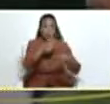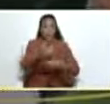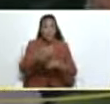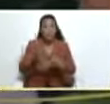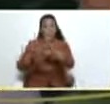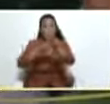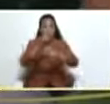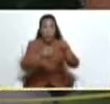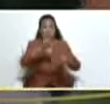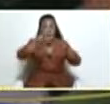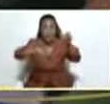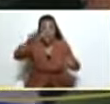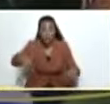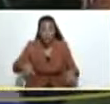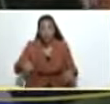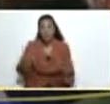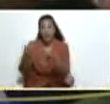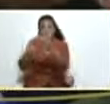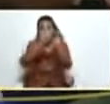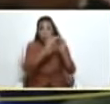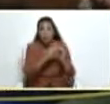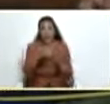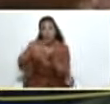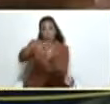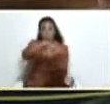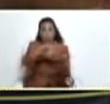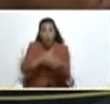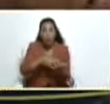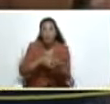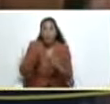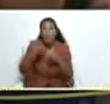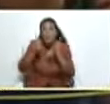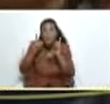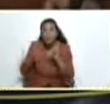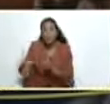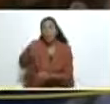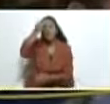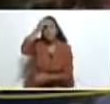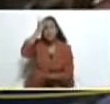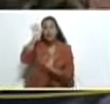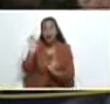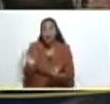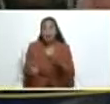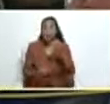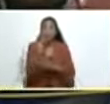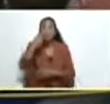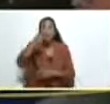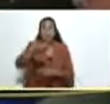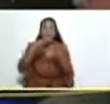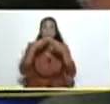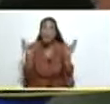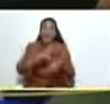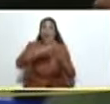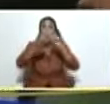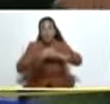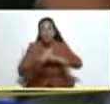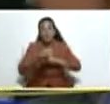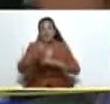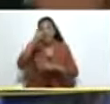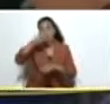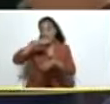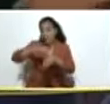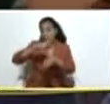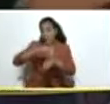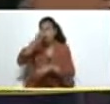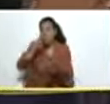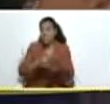consulta colectiva ha permitido construir uno de los pilares fundamentales para construir la política pública al 2030.